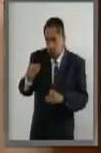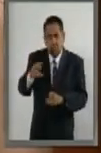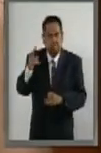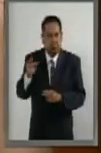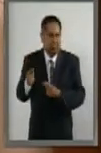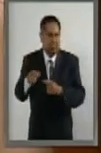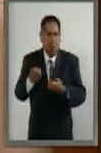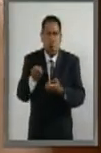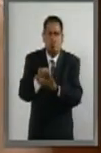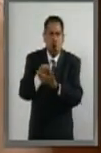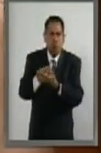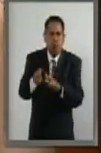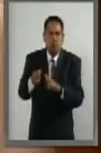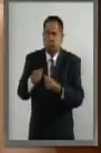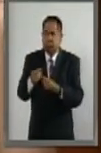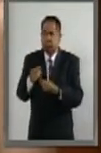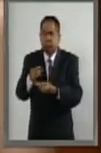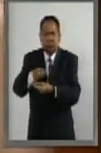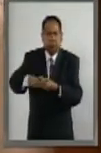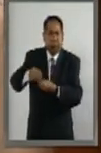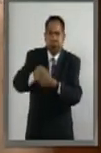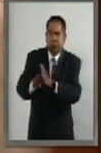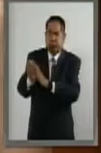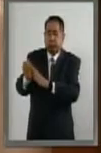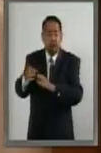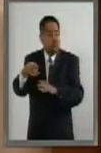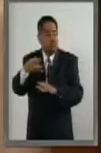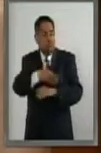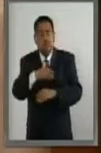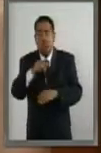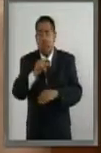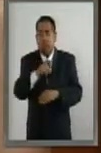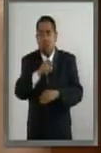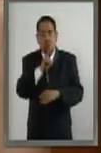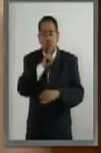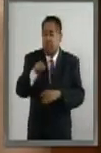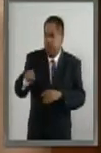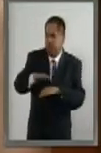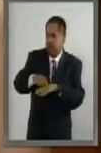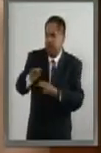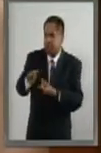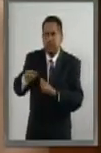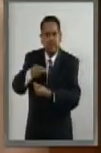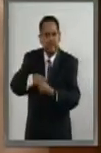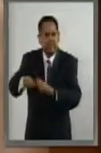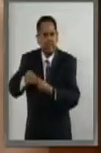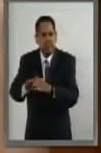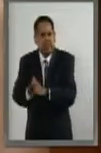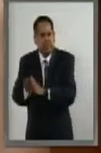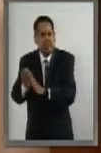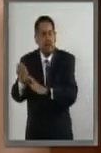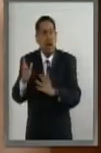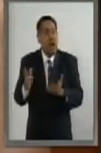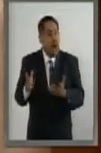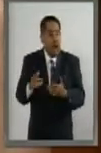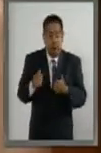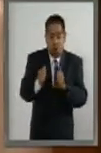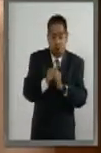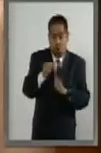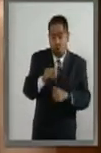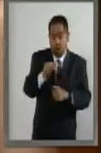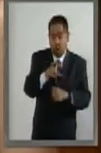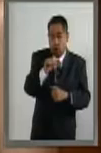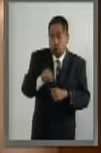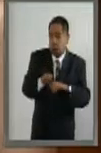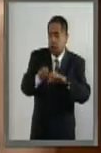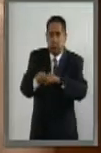dinamismo económico en los últimos años que el propio Marruecos. Estas características, en conjunto con la intención del gobierno marroquí de expandir